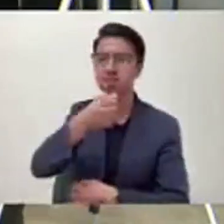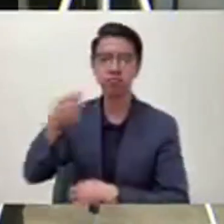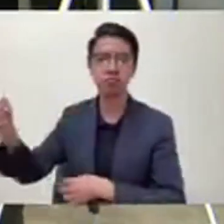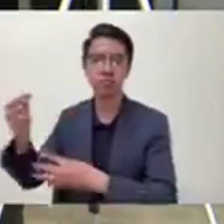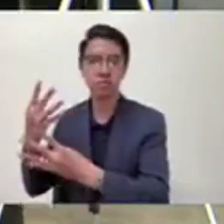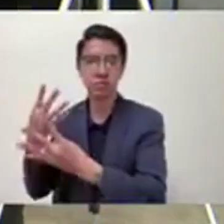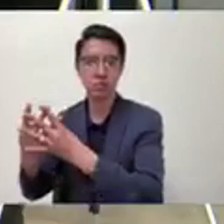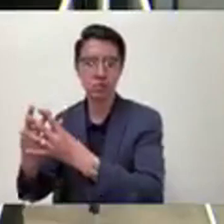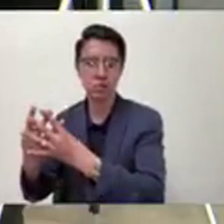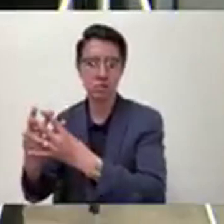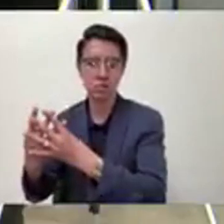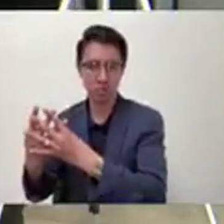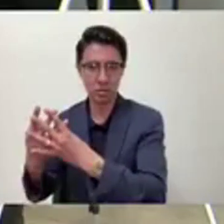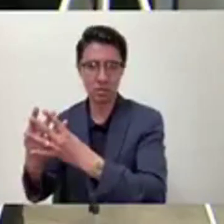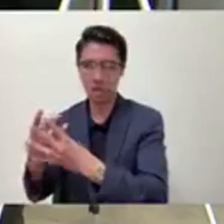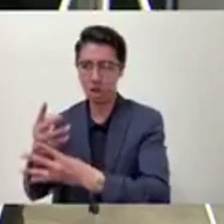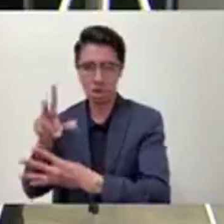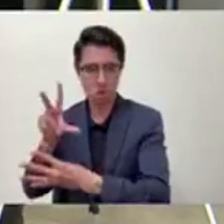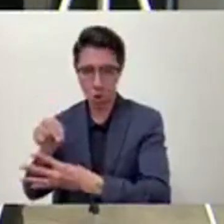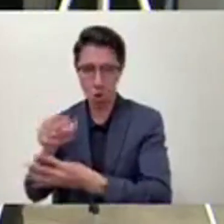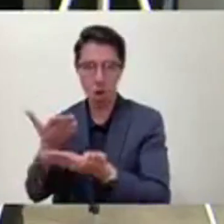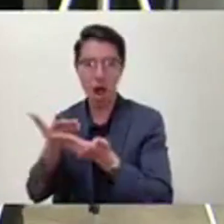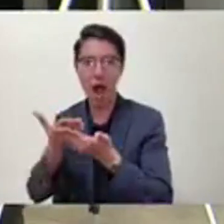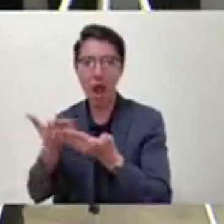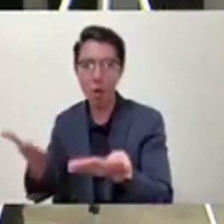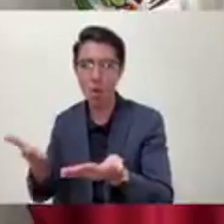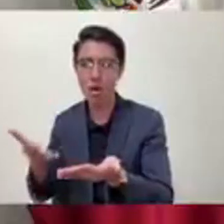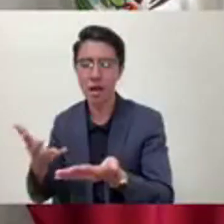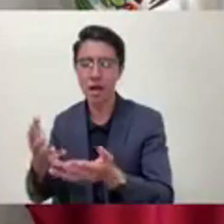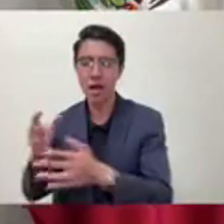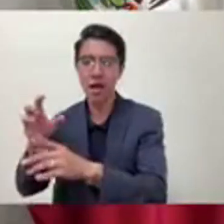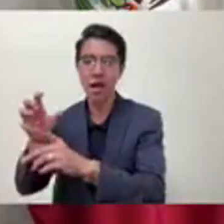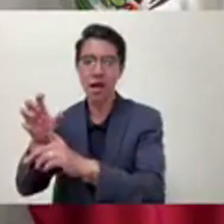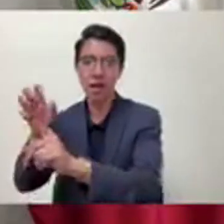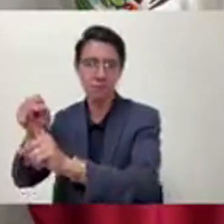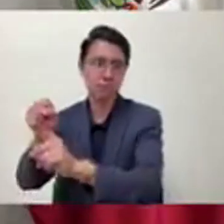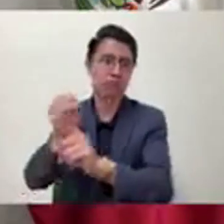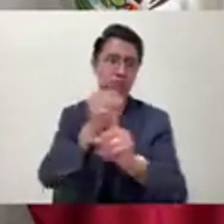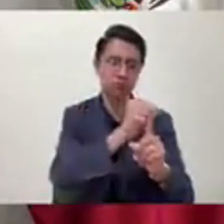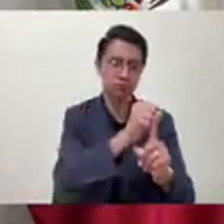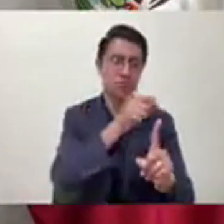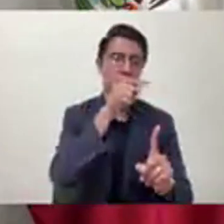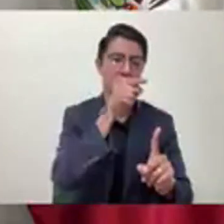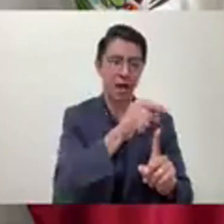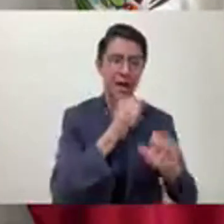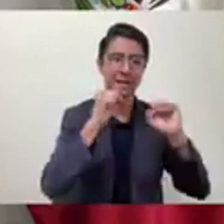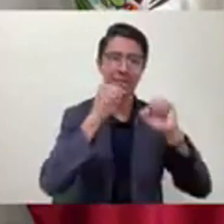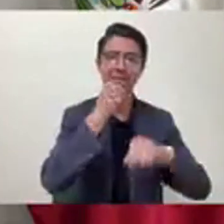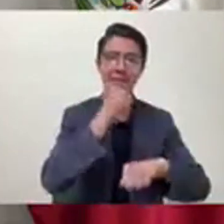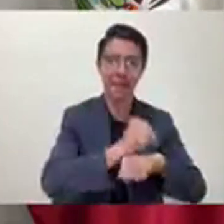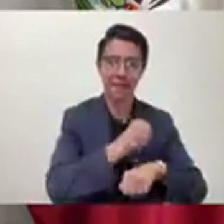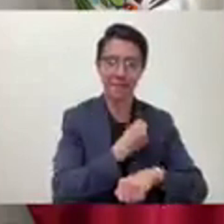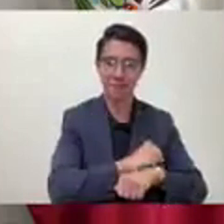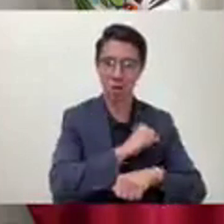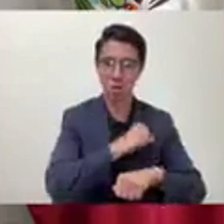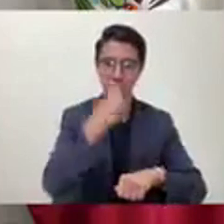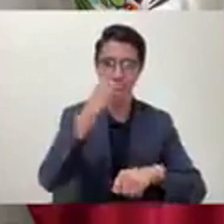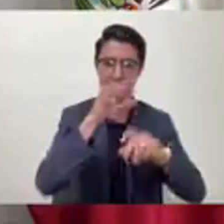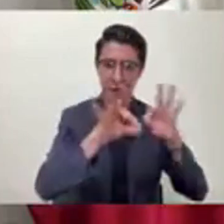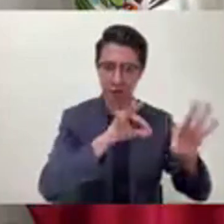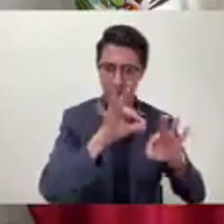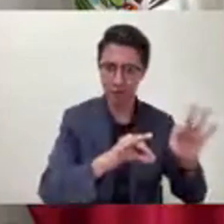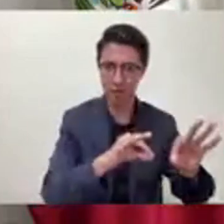tanta tanta gente en estas condiciones No lo que pasa es que el momento este que lo turnan